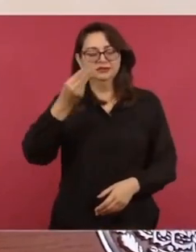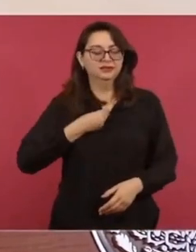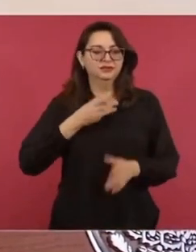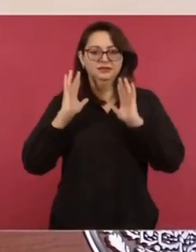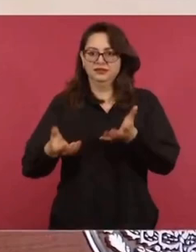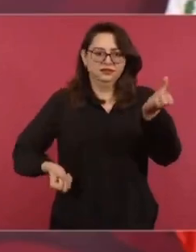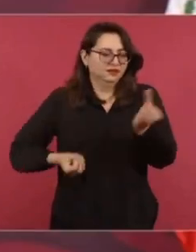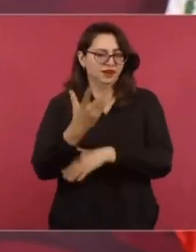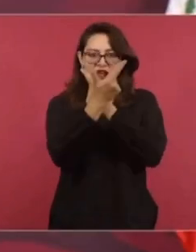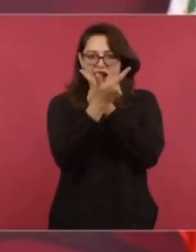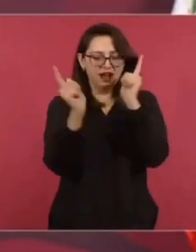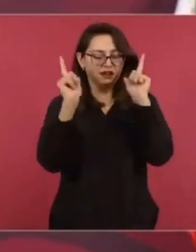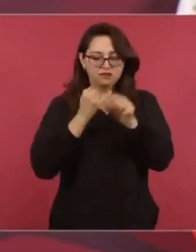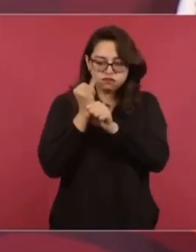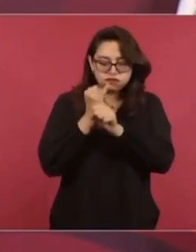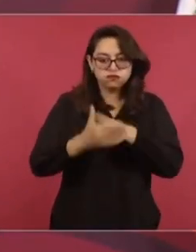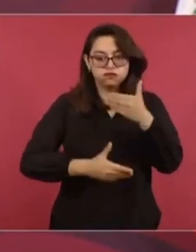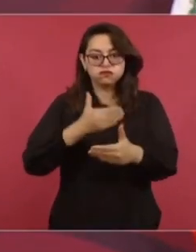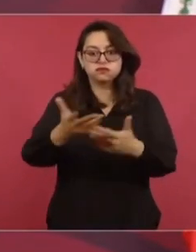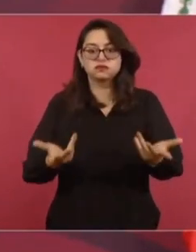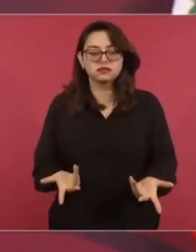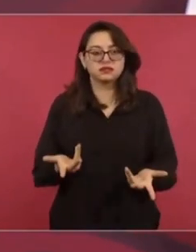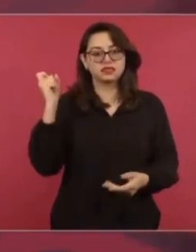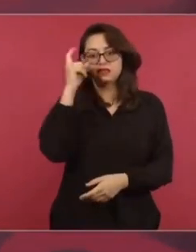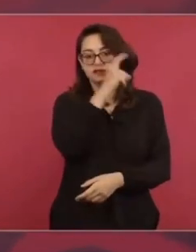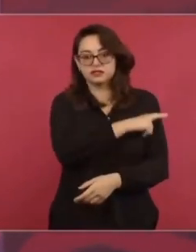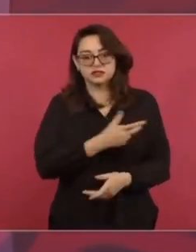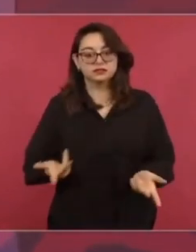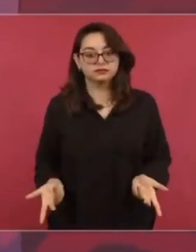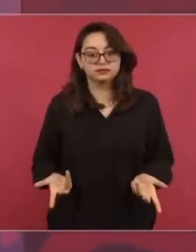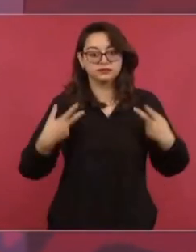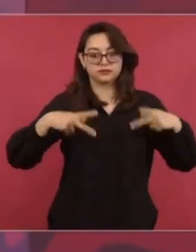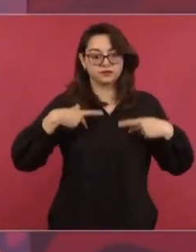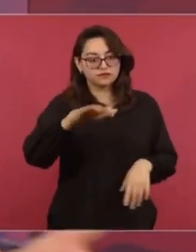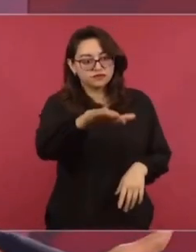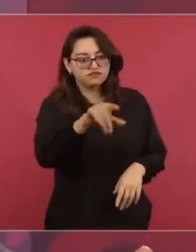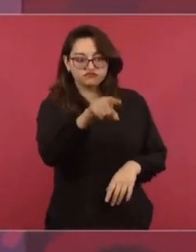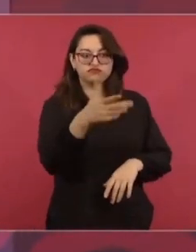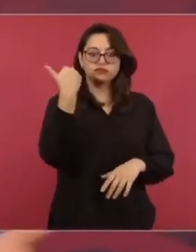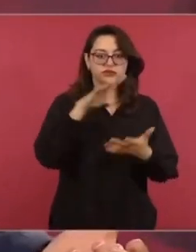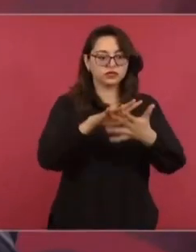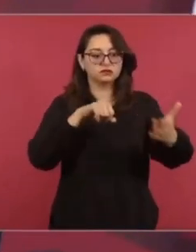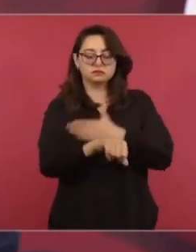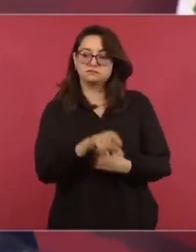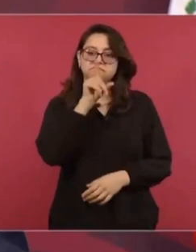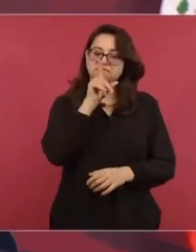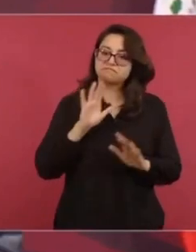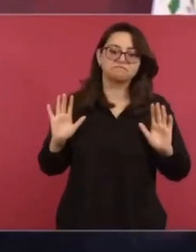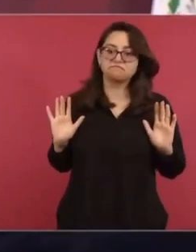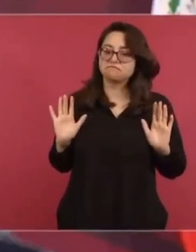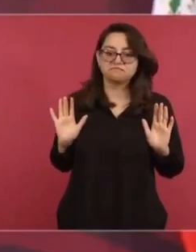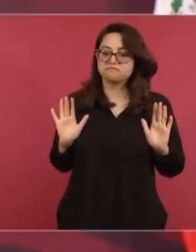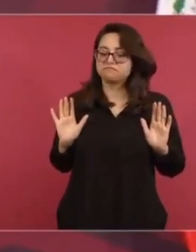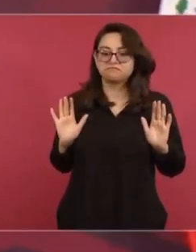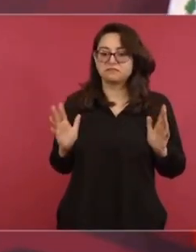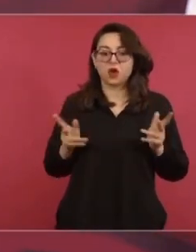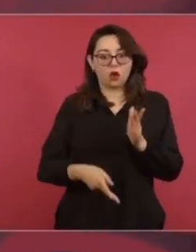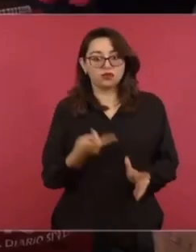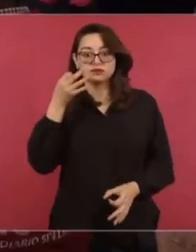libre, porque demostró que fue torturado, ya, aunque haya